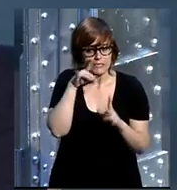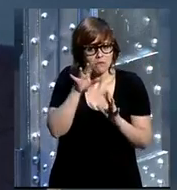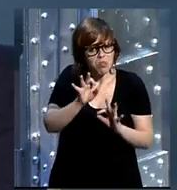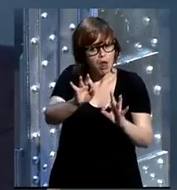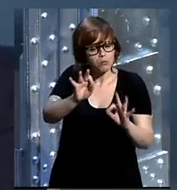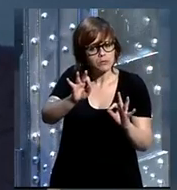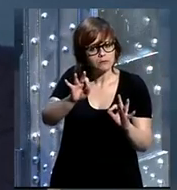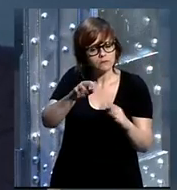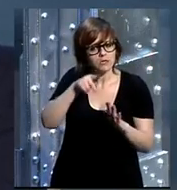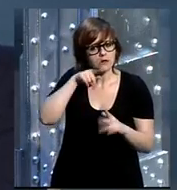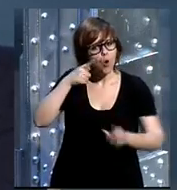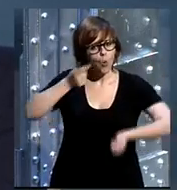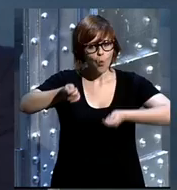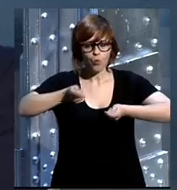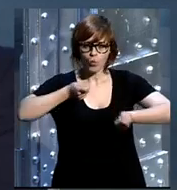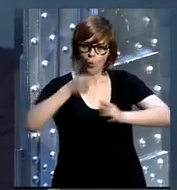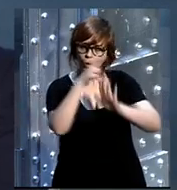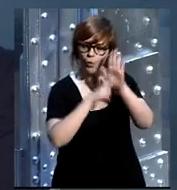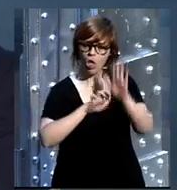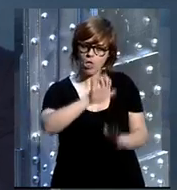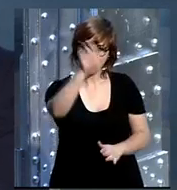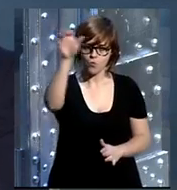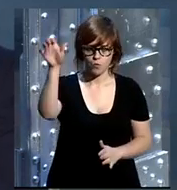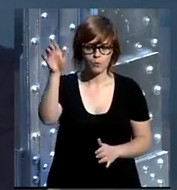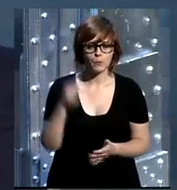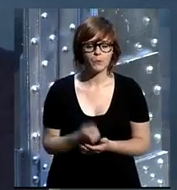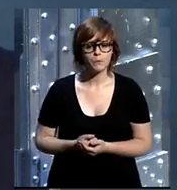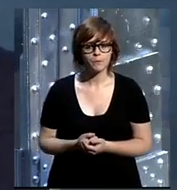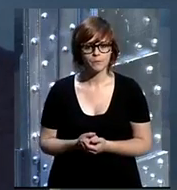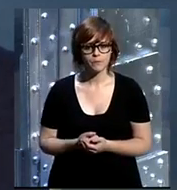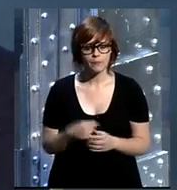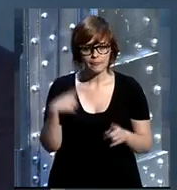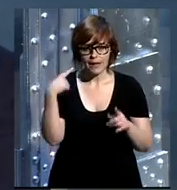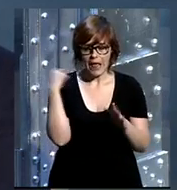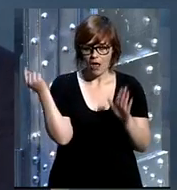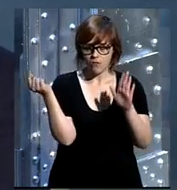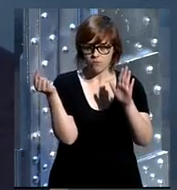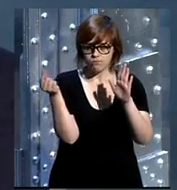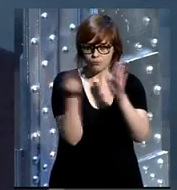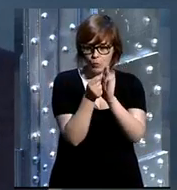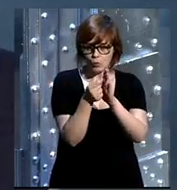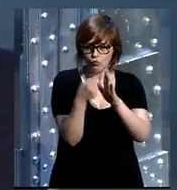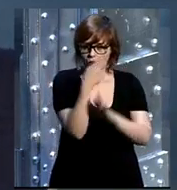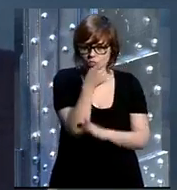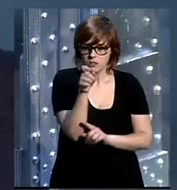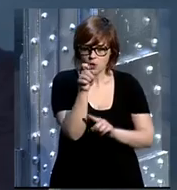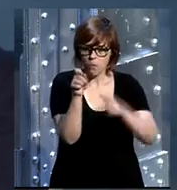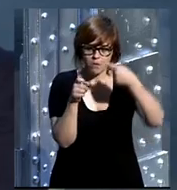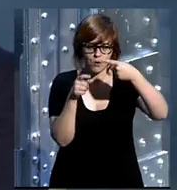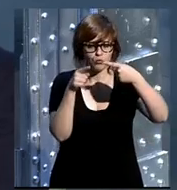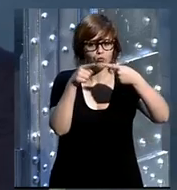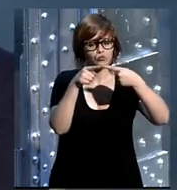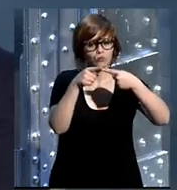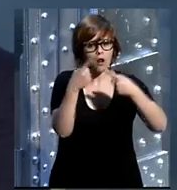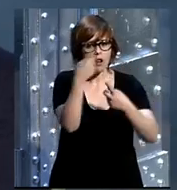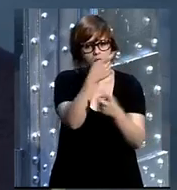europea que está en marcha. En primer lugar, el primer elemento, el primer requisito fundamental es que haya una